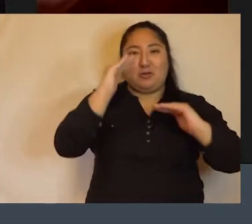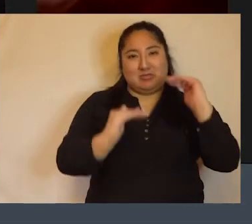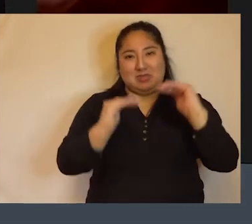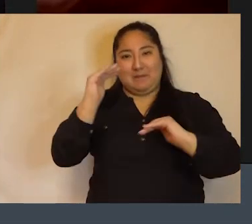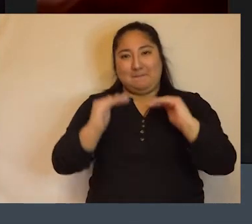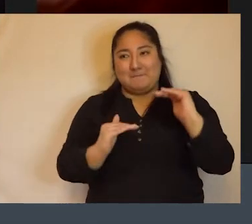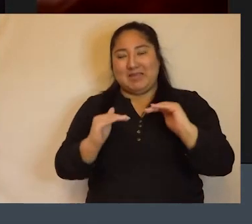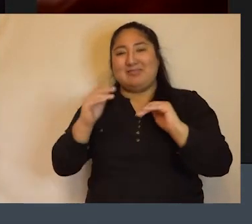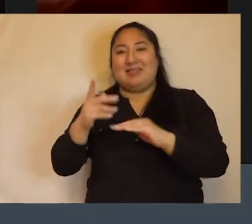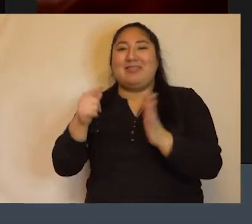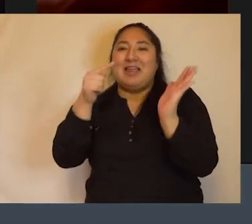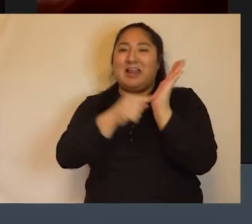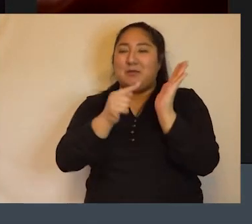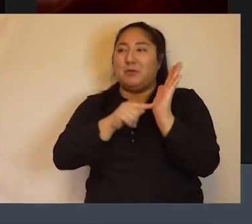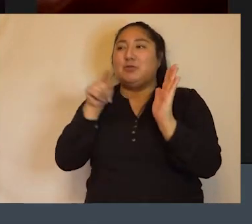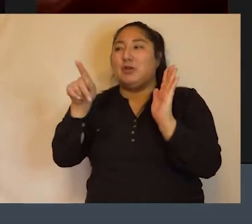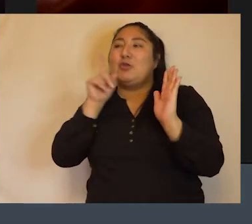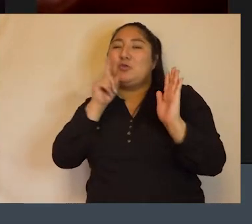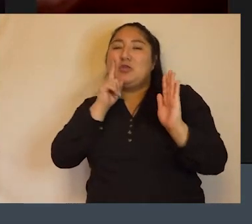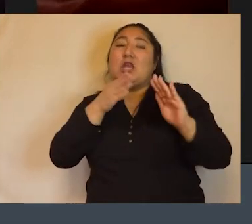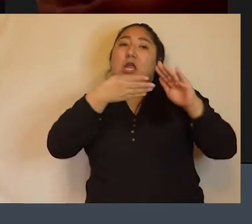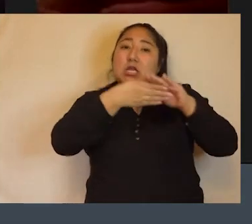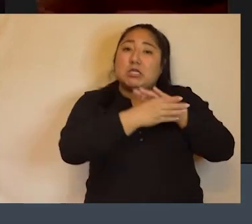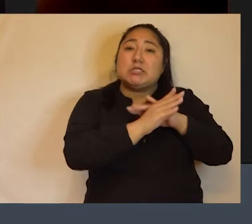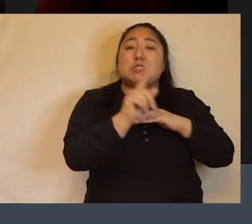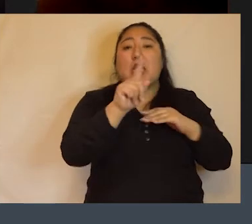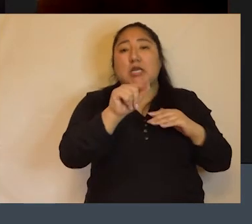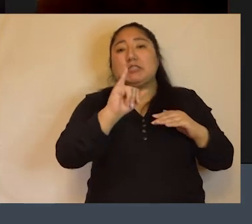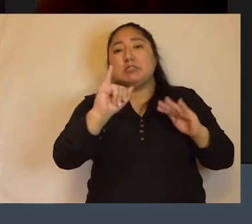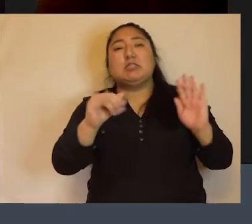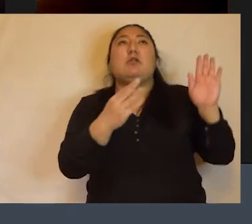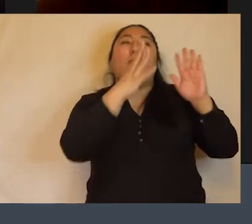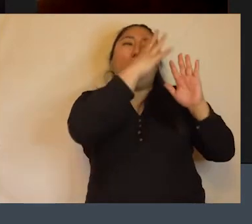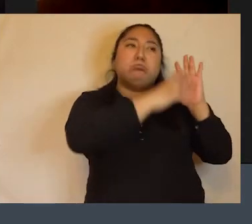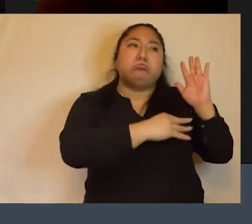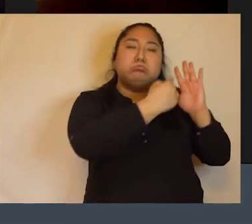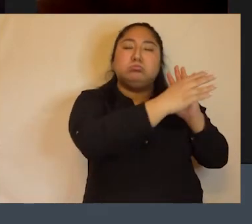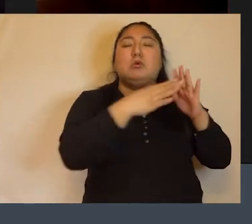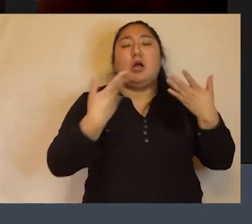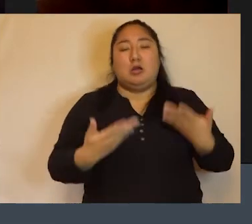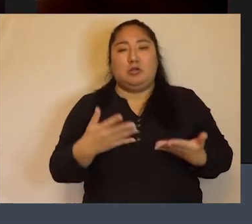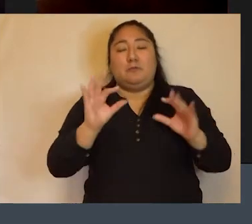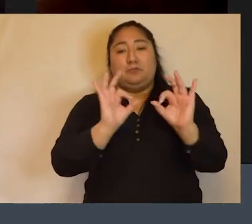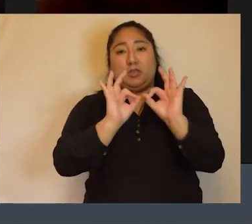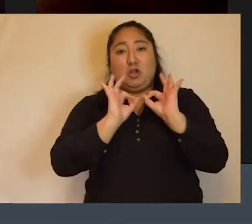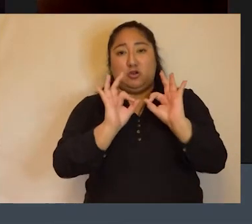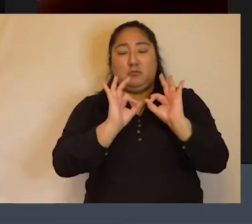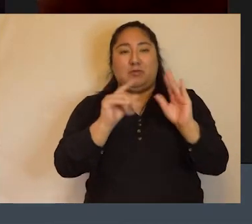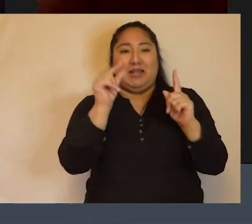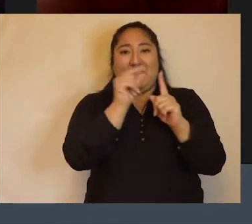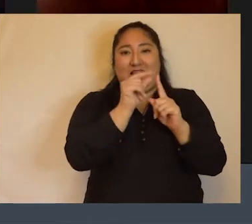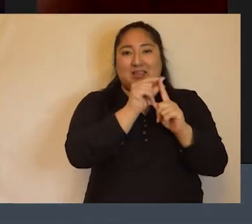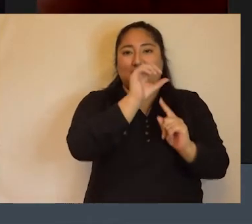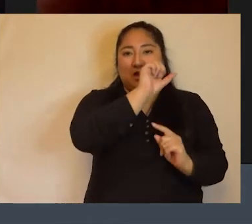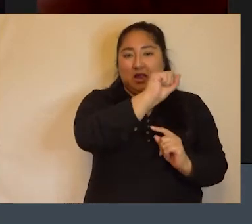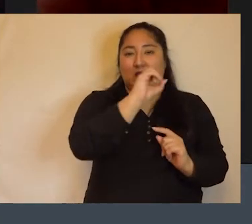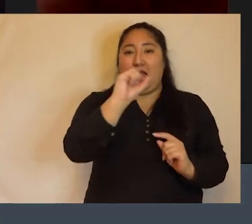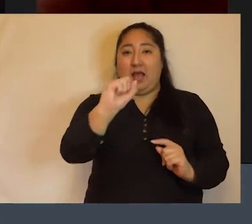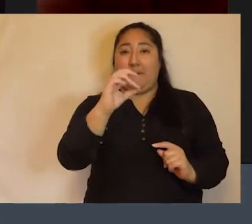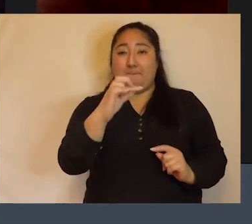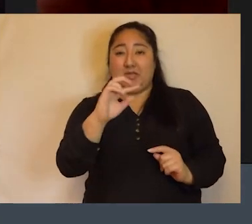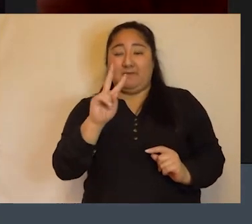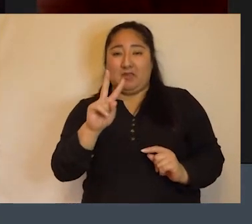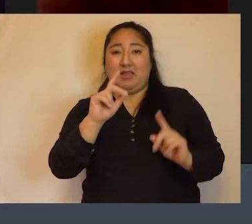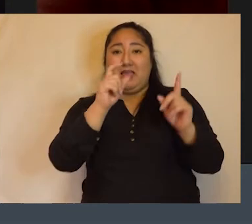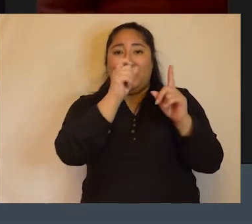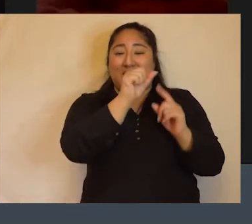inicial de depende de qué tramo de impuestos estés, ¿ya? Y normalmente una letra A,